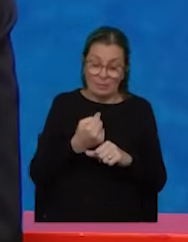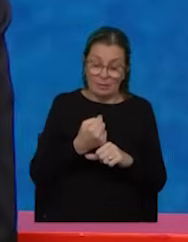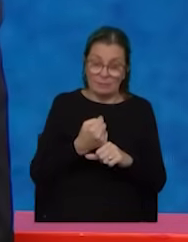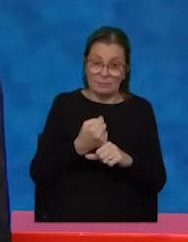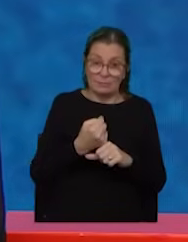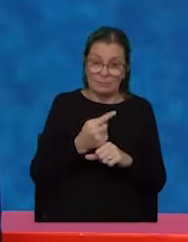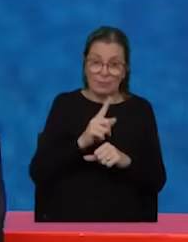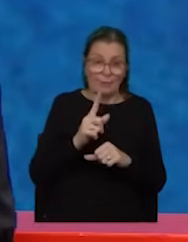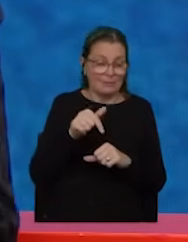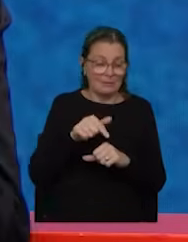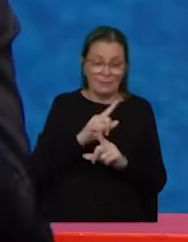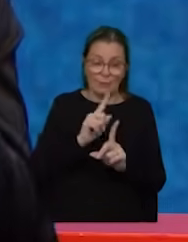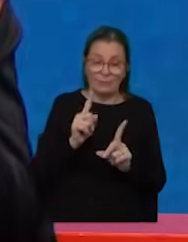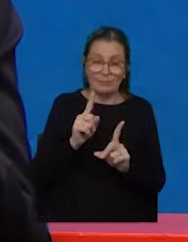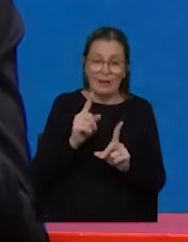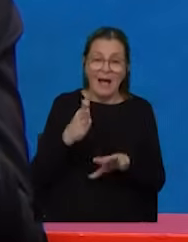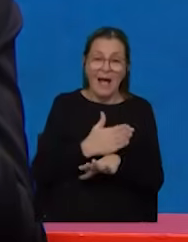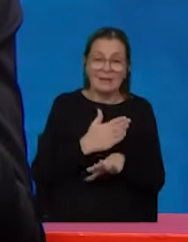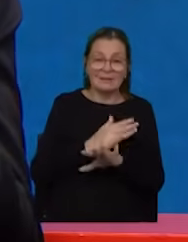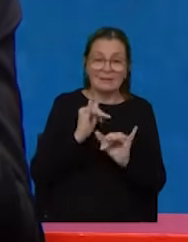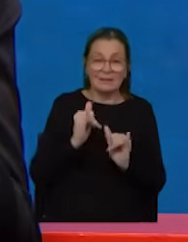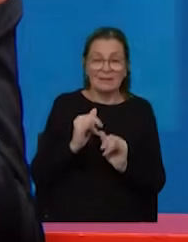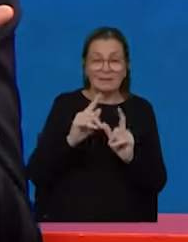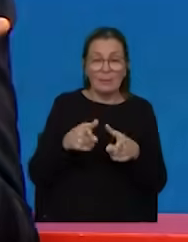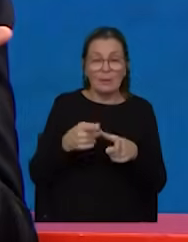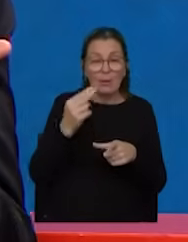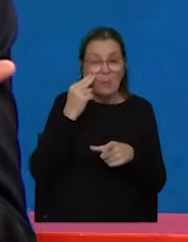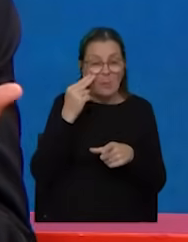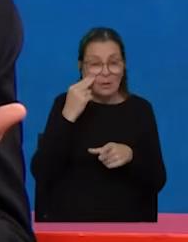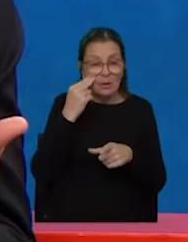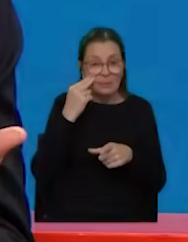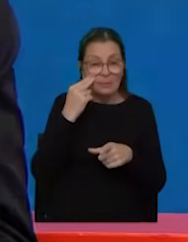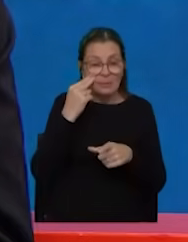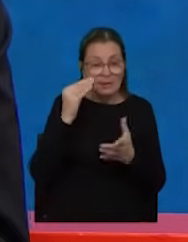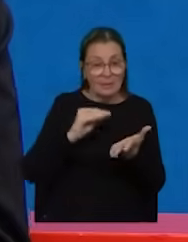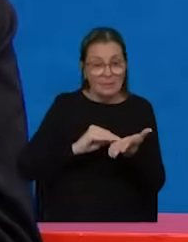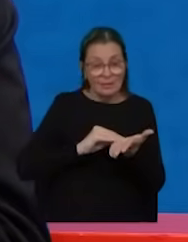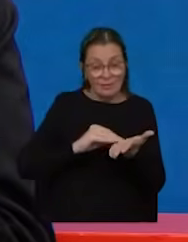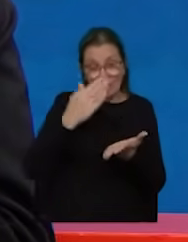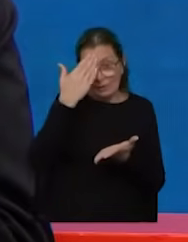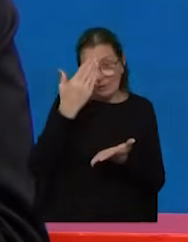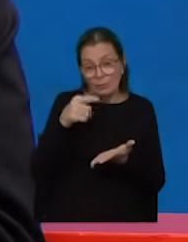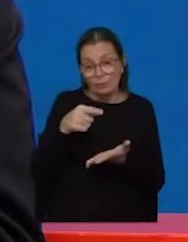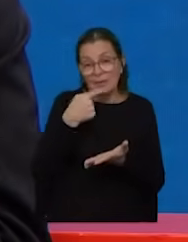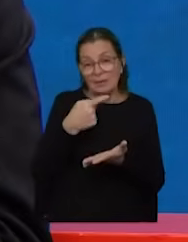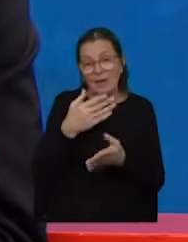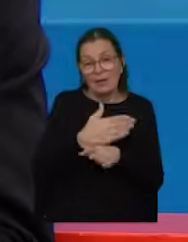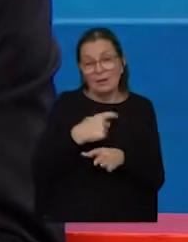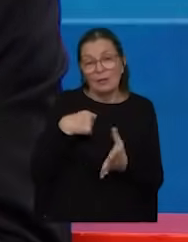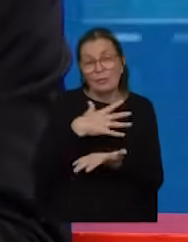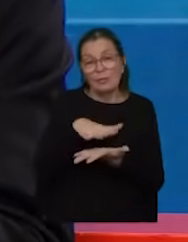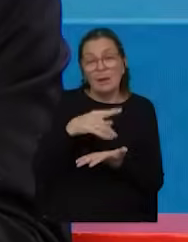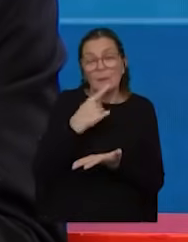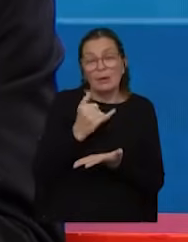bueno no fue así pero anteriormente también tuvo problemas la la administración del frente amplio Tú decías de la de la parte social por